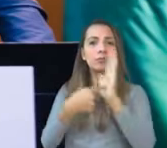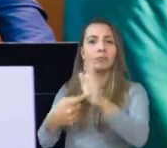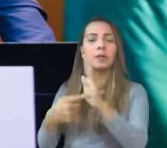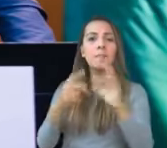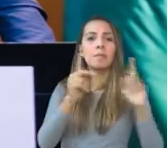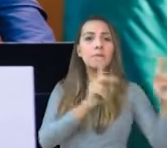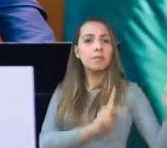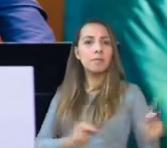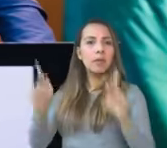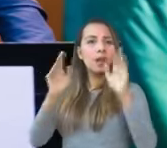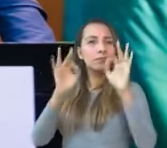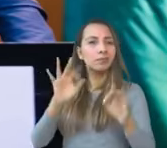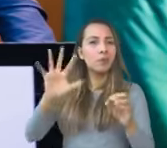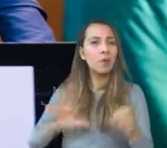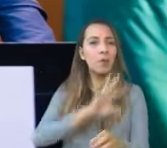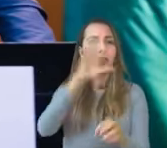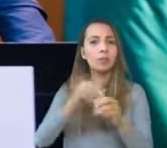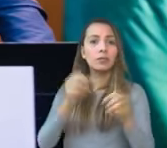seguridad